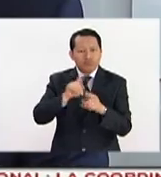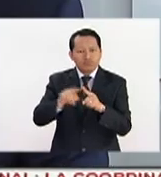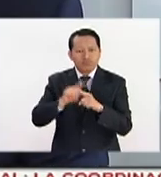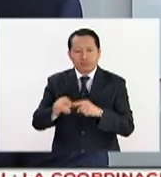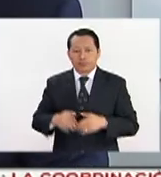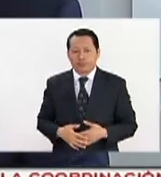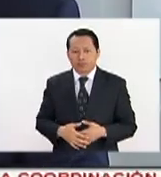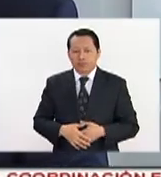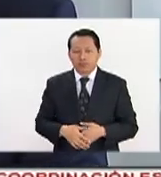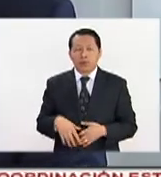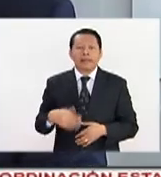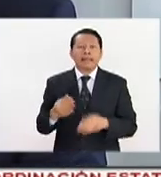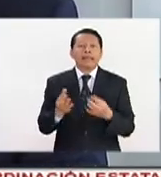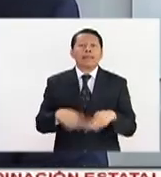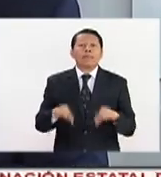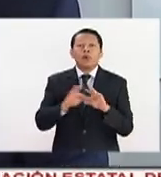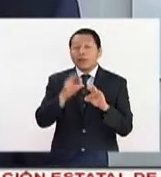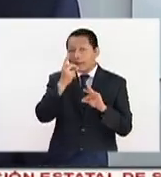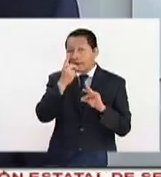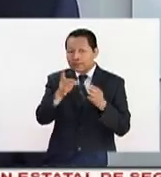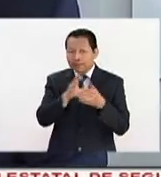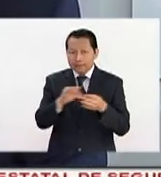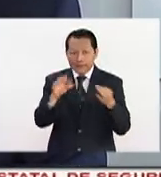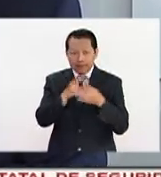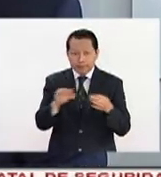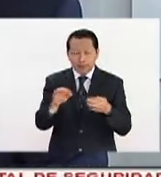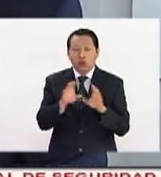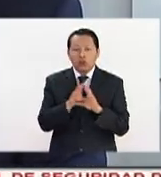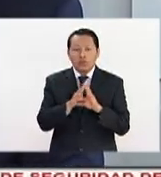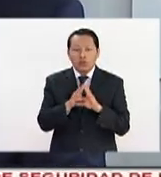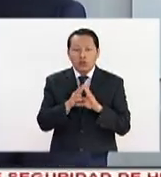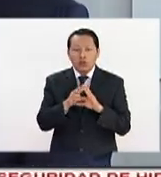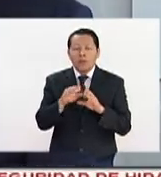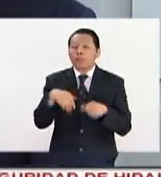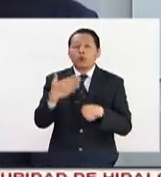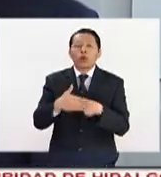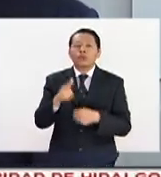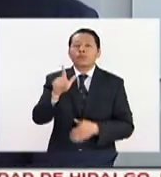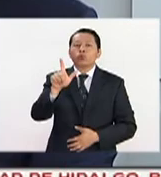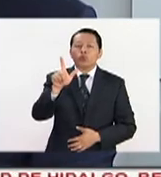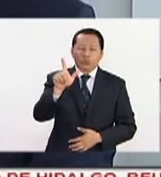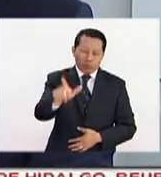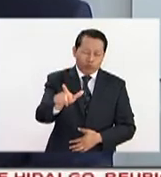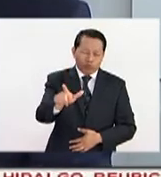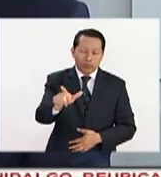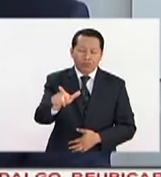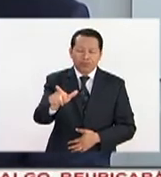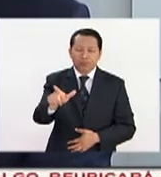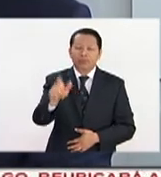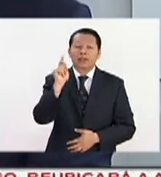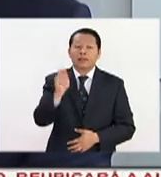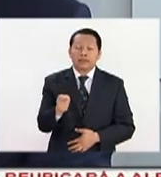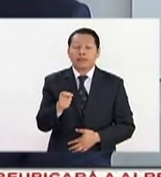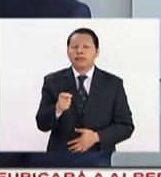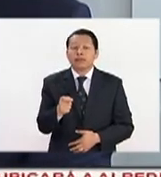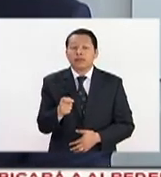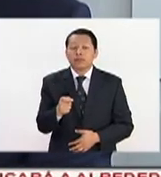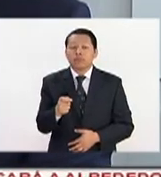ciudadanos. Es muy importante señalar que a partir del lunes próximo ya solamente van a